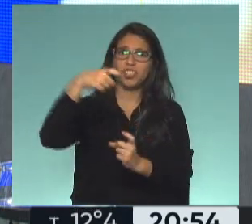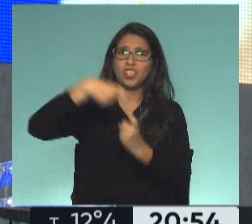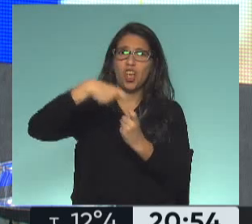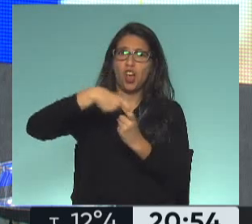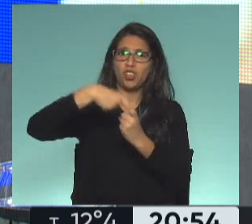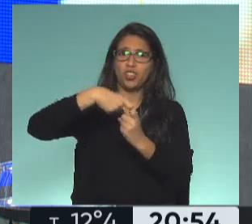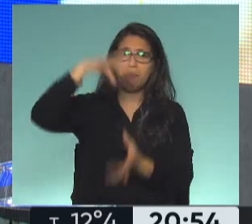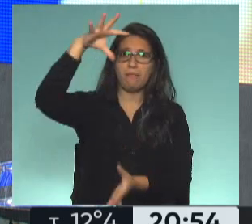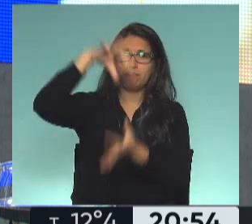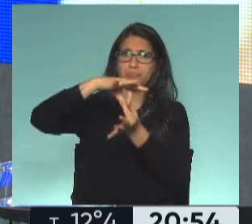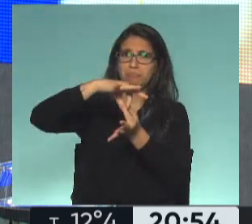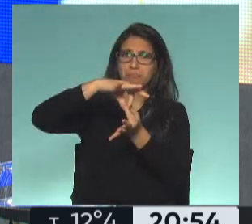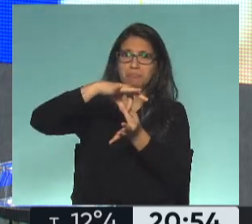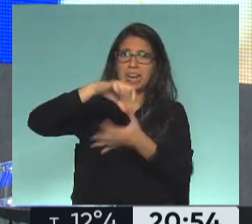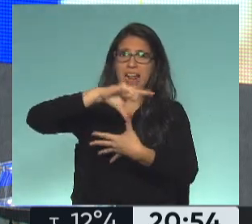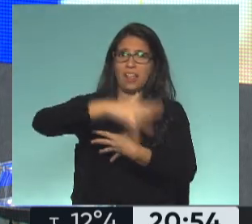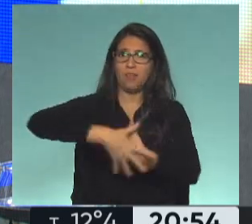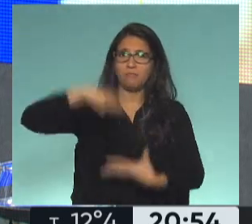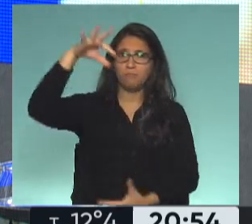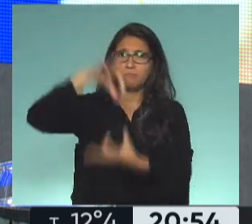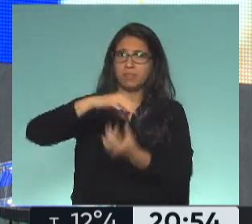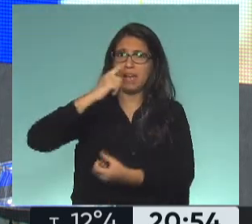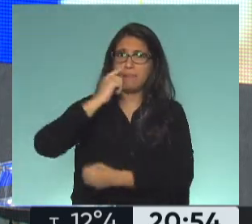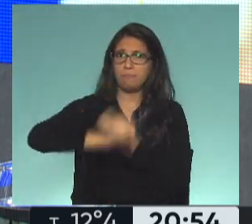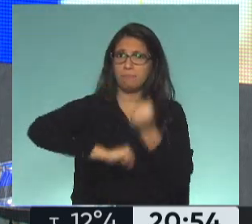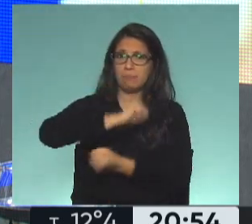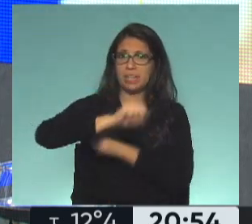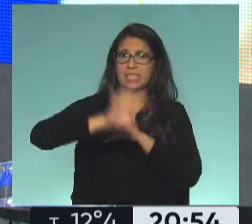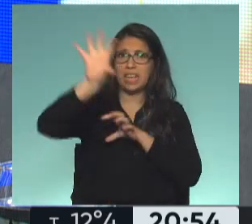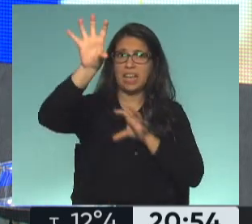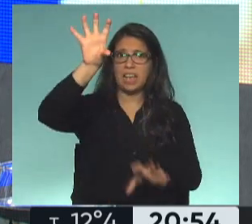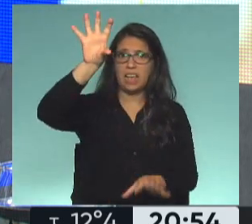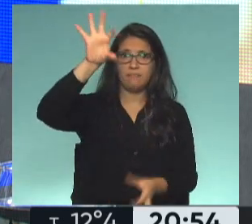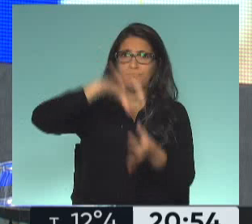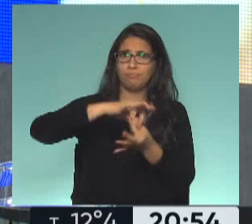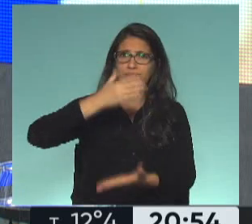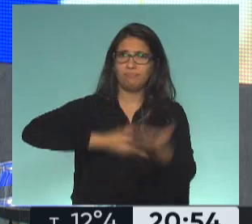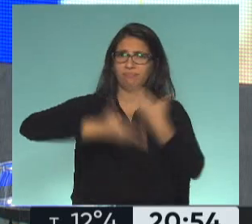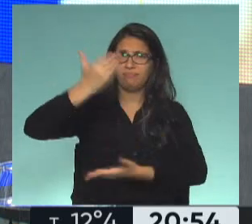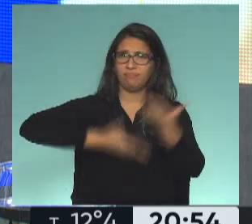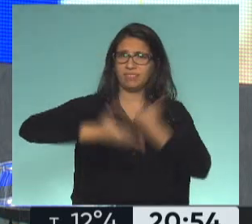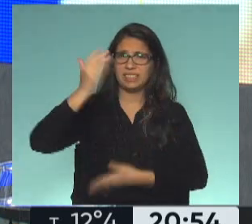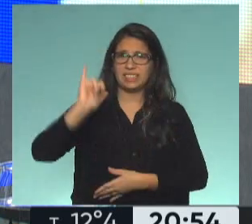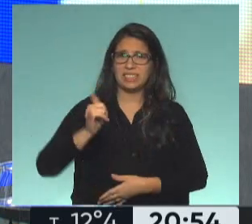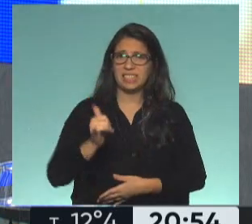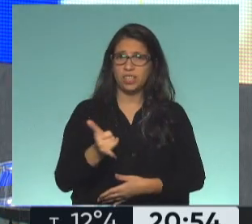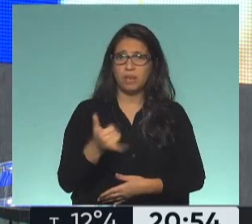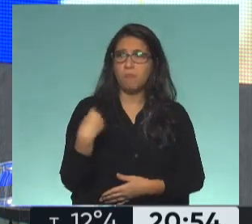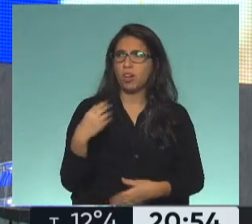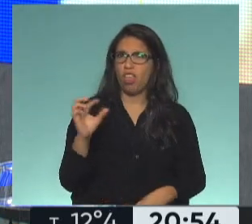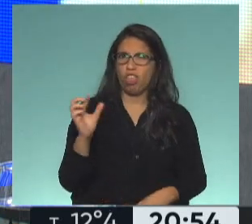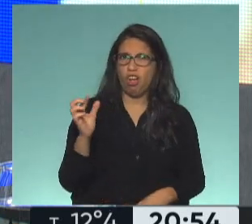están imbrincados. El proceso productivo de las empresas empieza en un país y termina en otro. O sea, ¿por qué tenemos que pasar por el